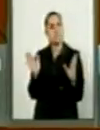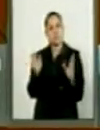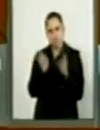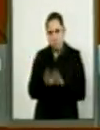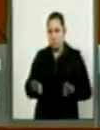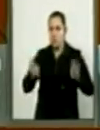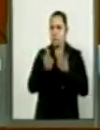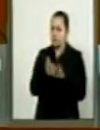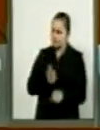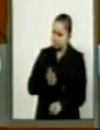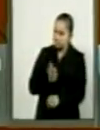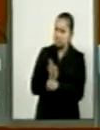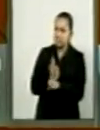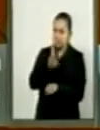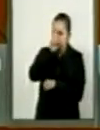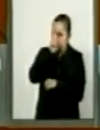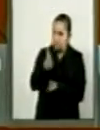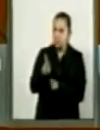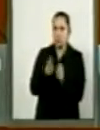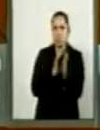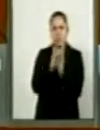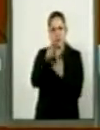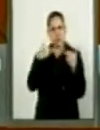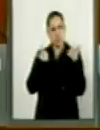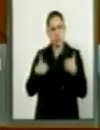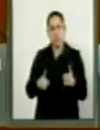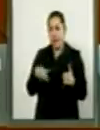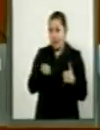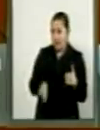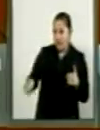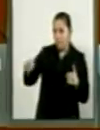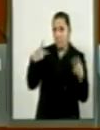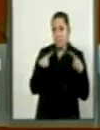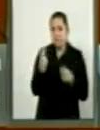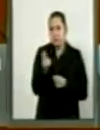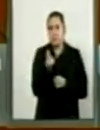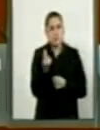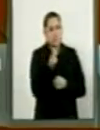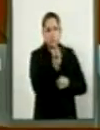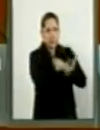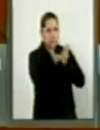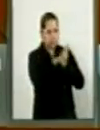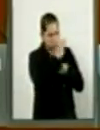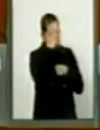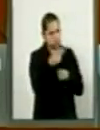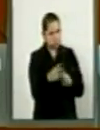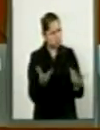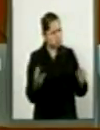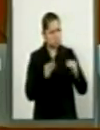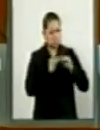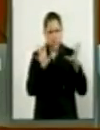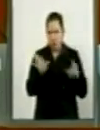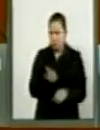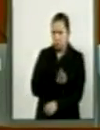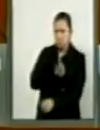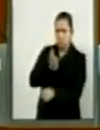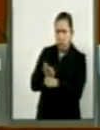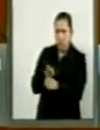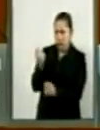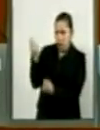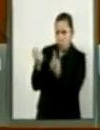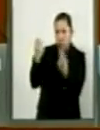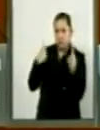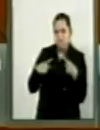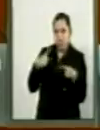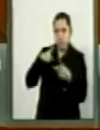humanos, a la protección de las personas más necesitadas, a aquellos que huyen de sus países porque